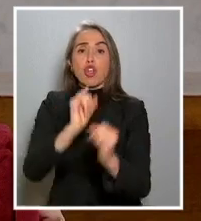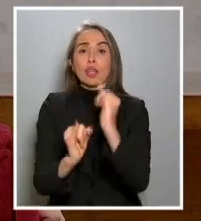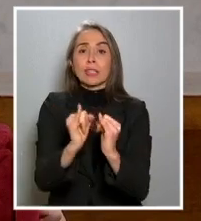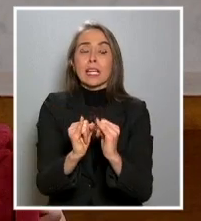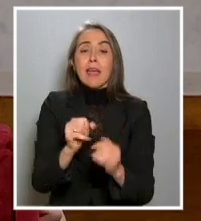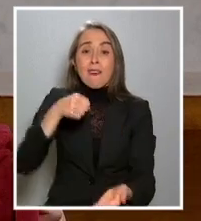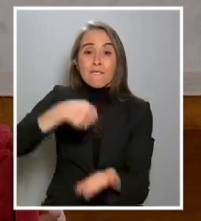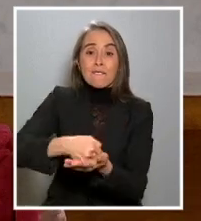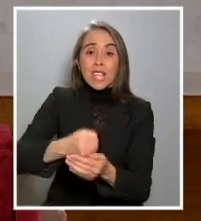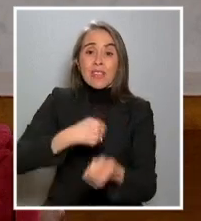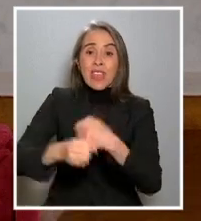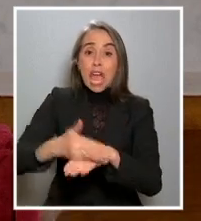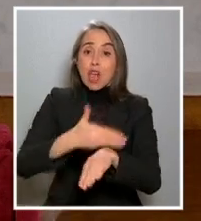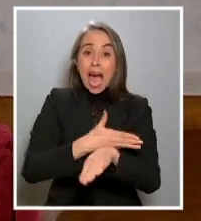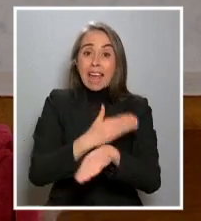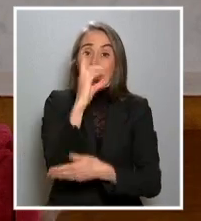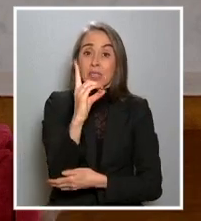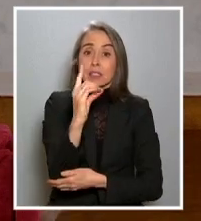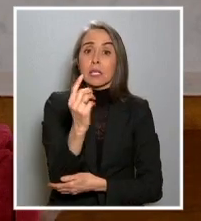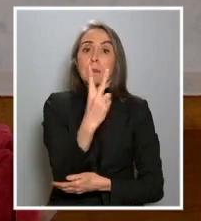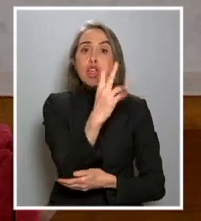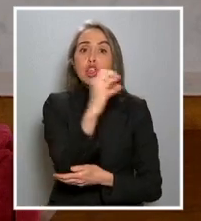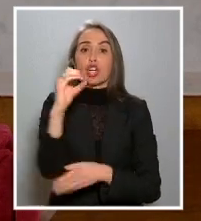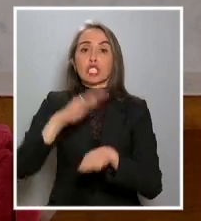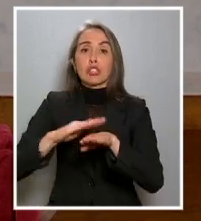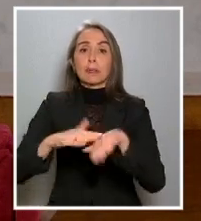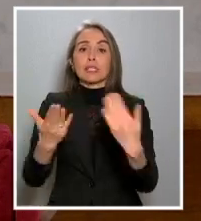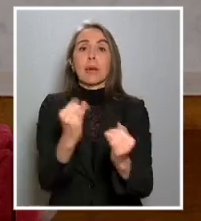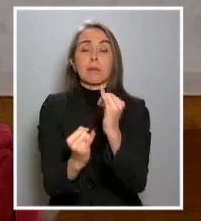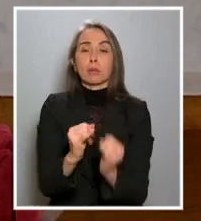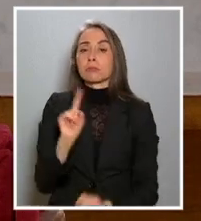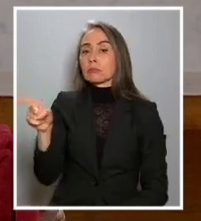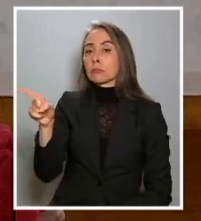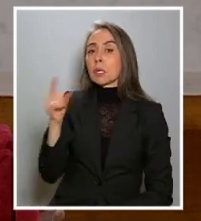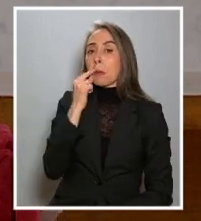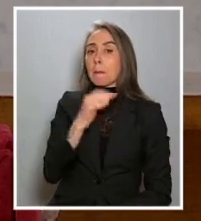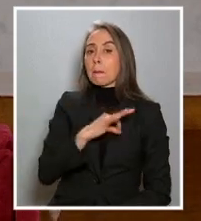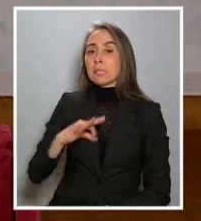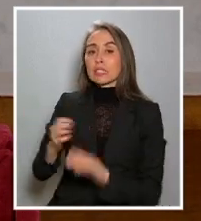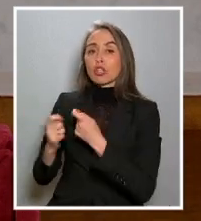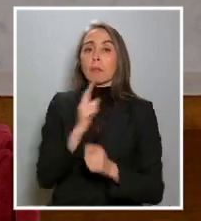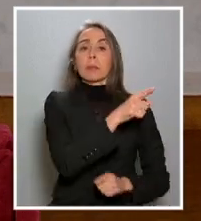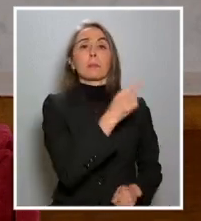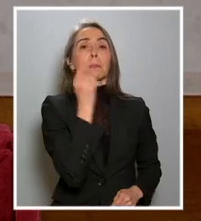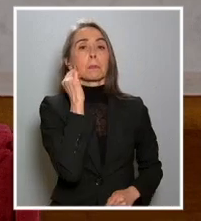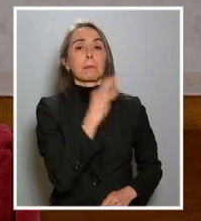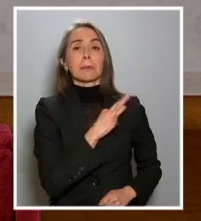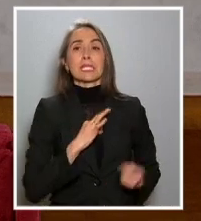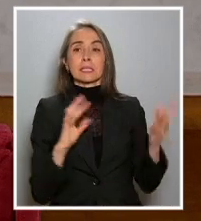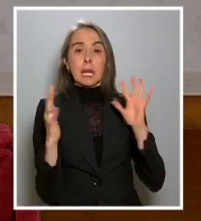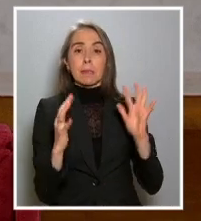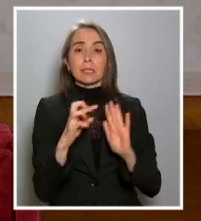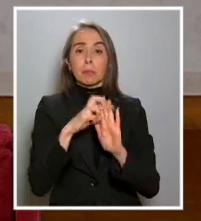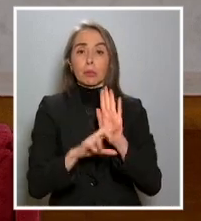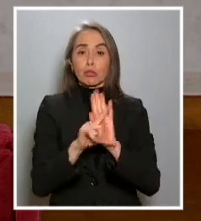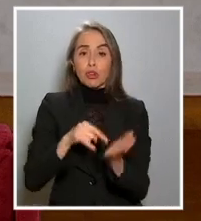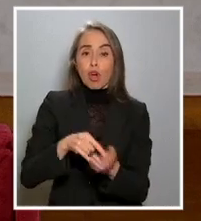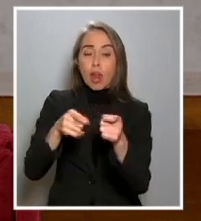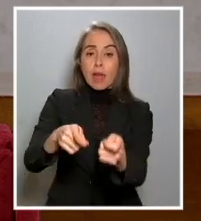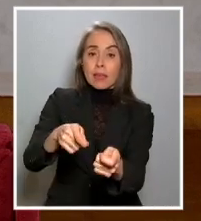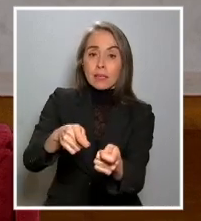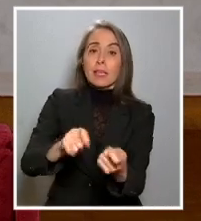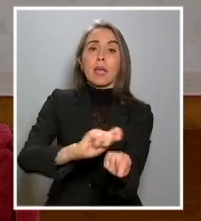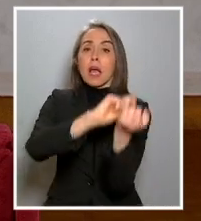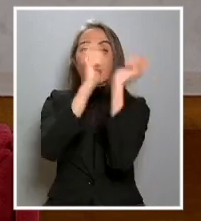los 200. Pero lo más importante, encargué al Ministro de Economía y a la Ministra de Medio Ambiente presentar al Congreso una reforma de